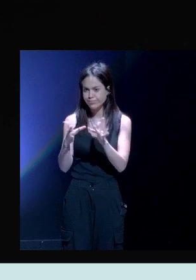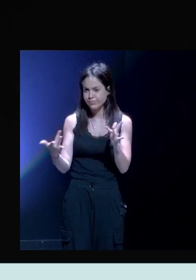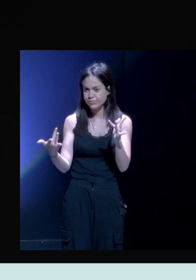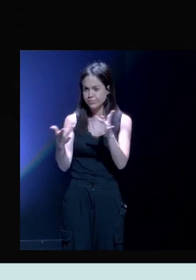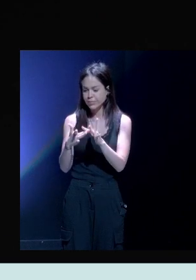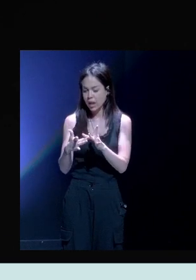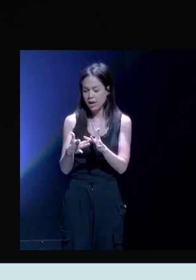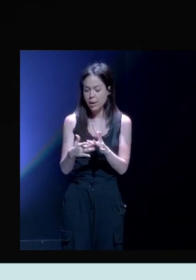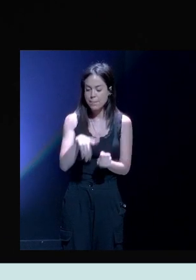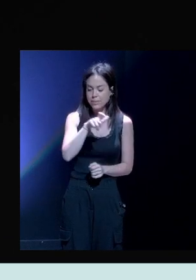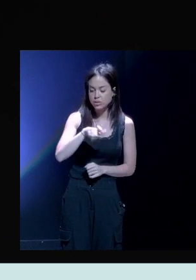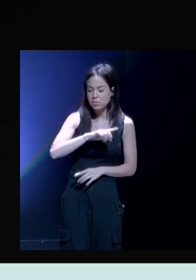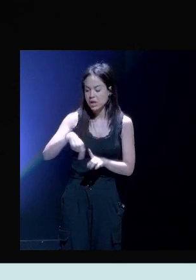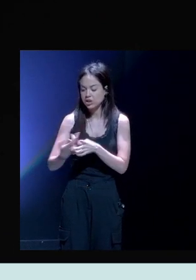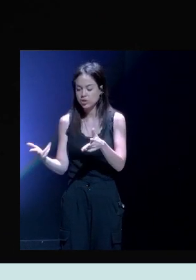la sociedad.